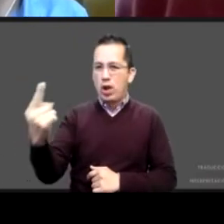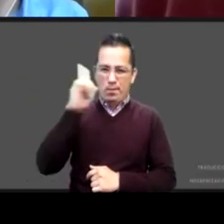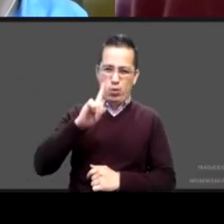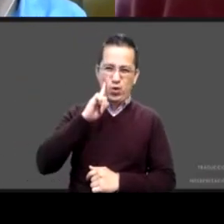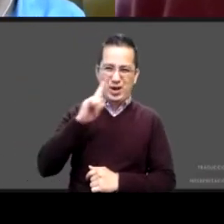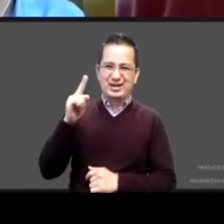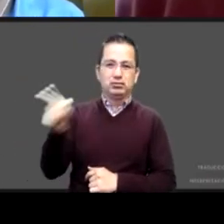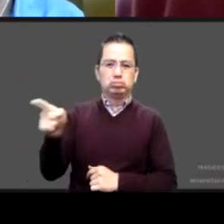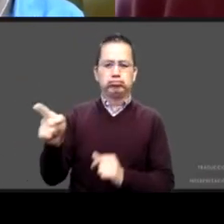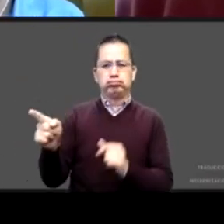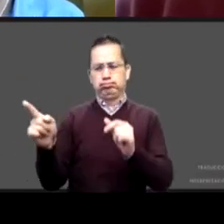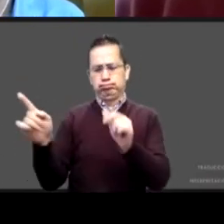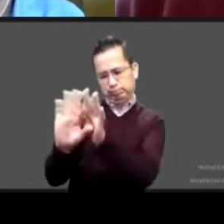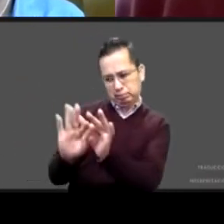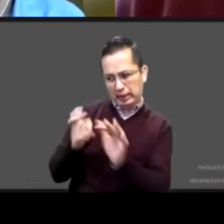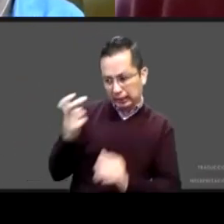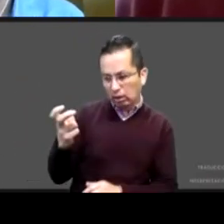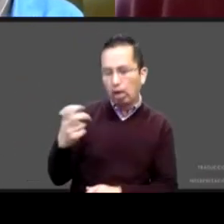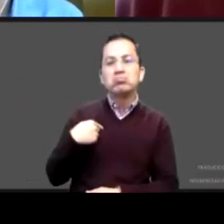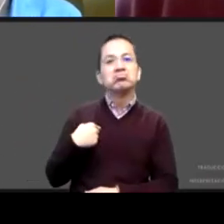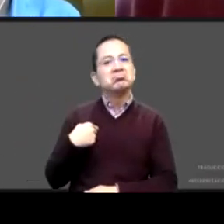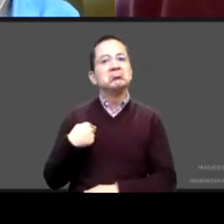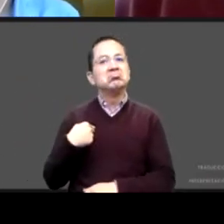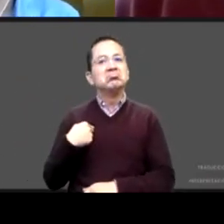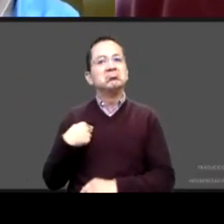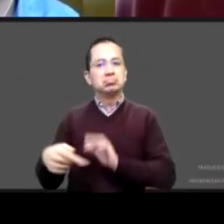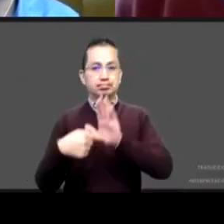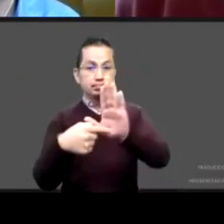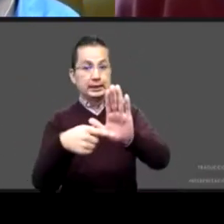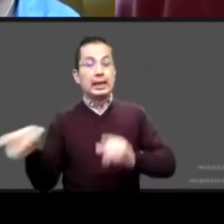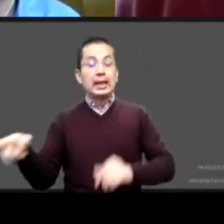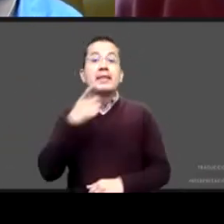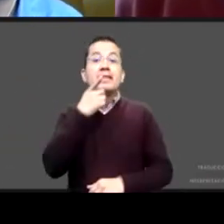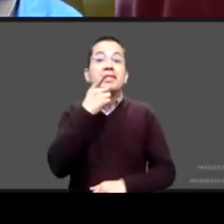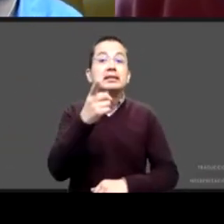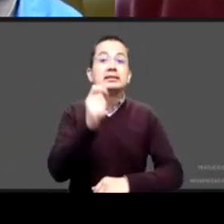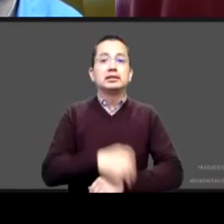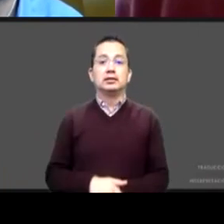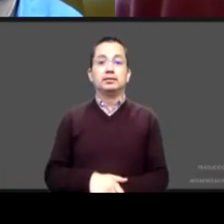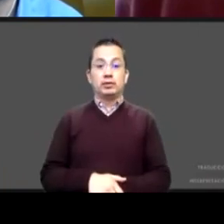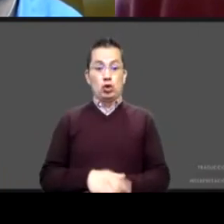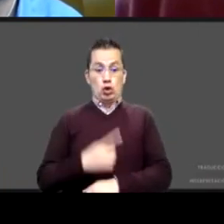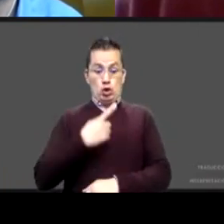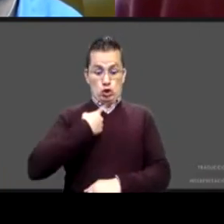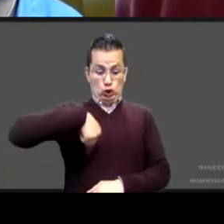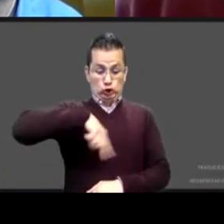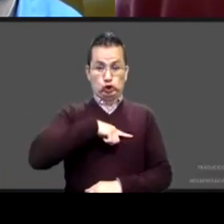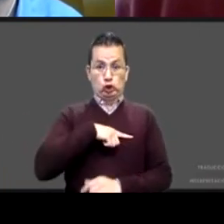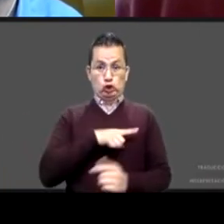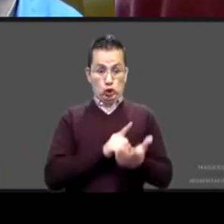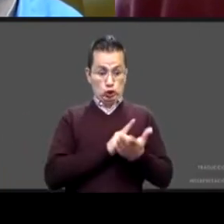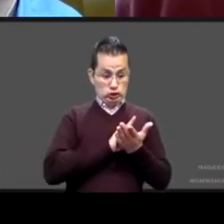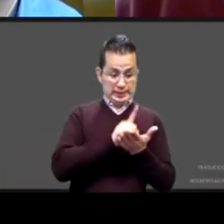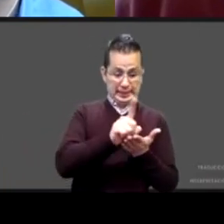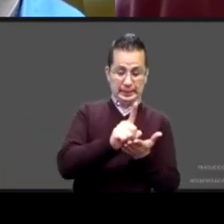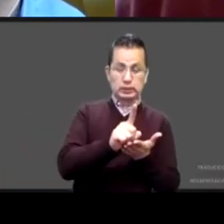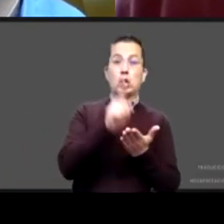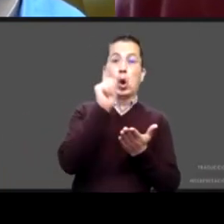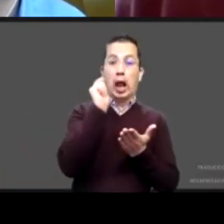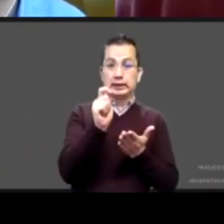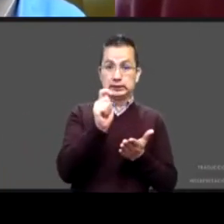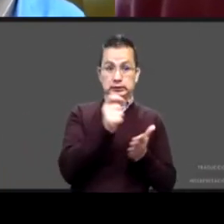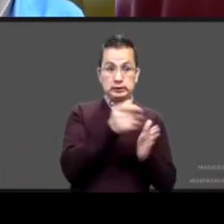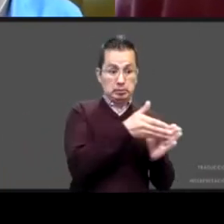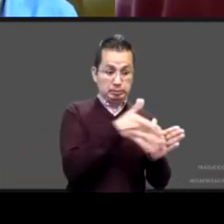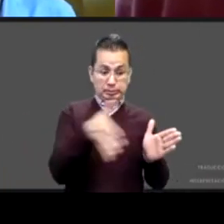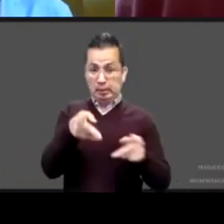nos dijeron, nuestros derechos no están en cuarentena. Y a mí me parece importante agregar a esa